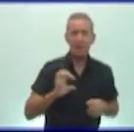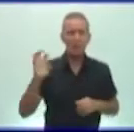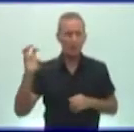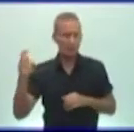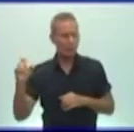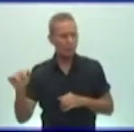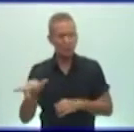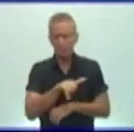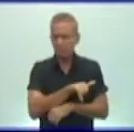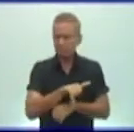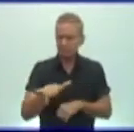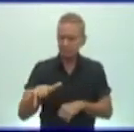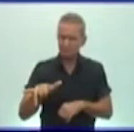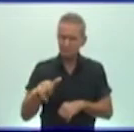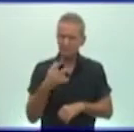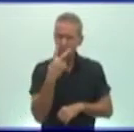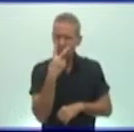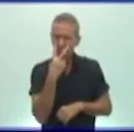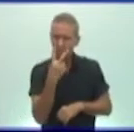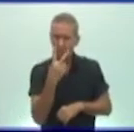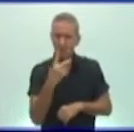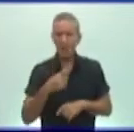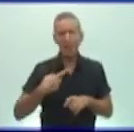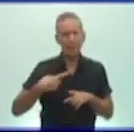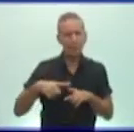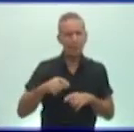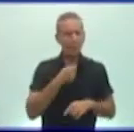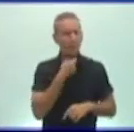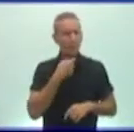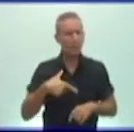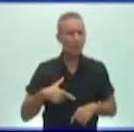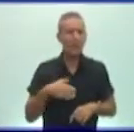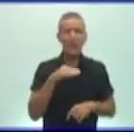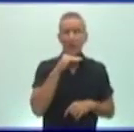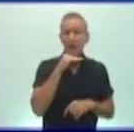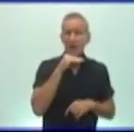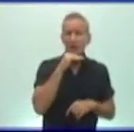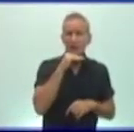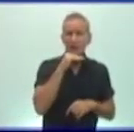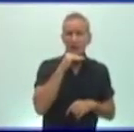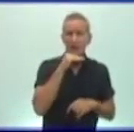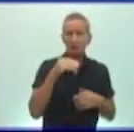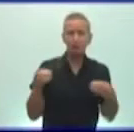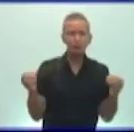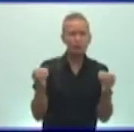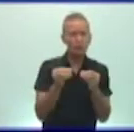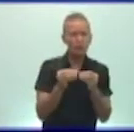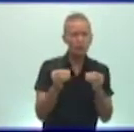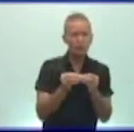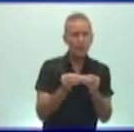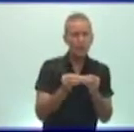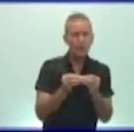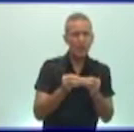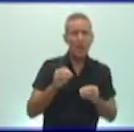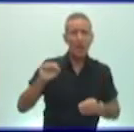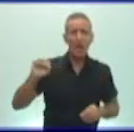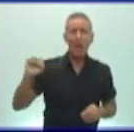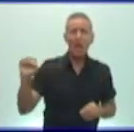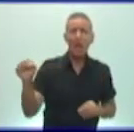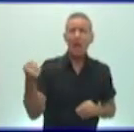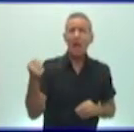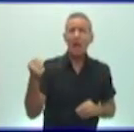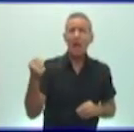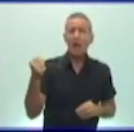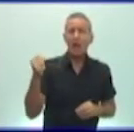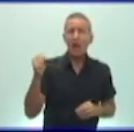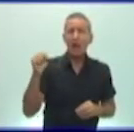número. Veamos el siguiente ejemplo. Azul se refiere al sustantivo mar y concuerdan